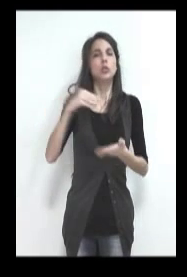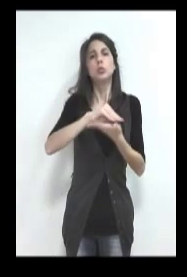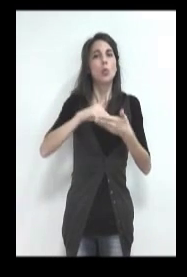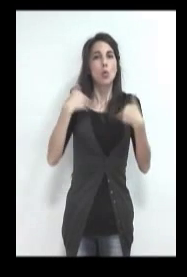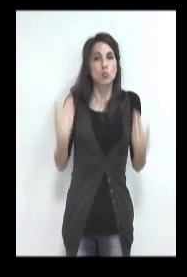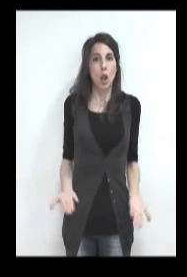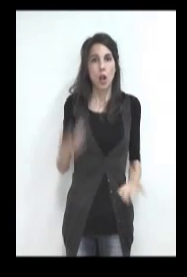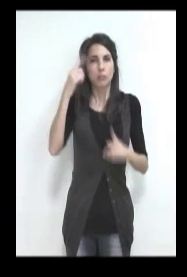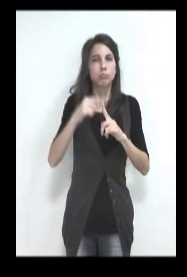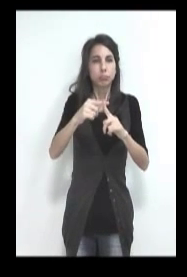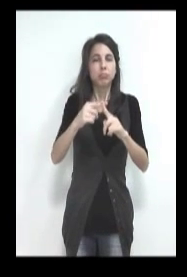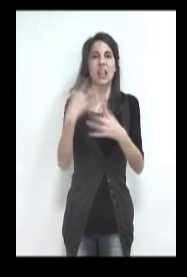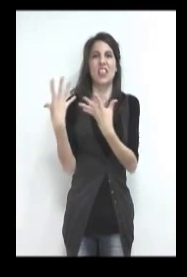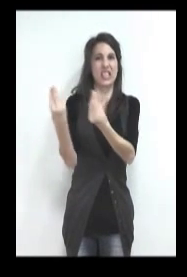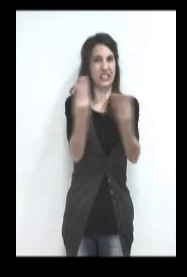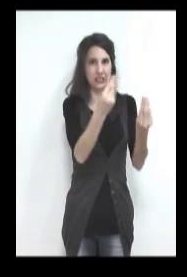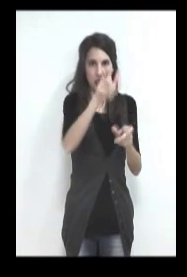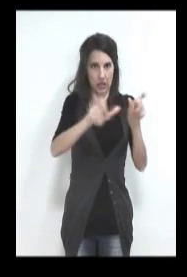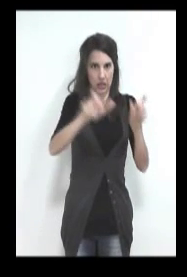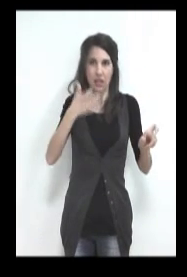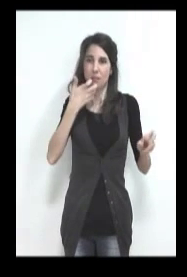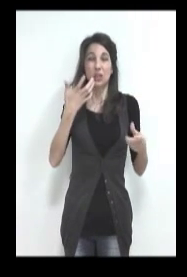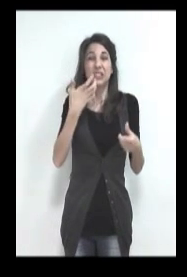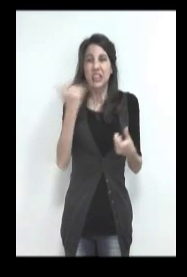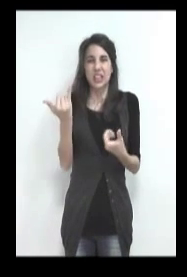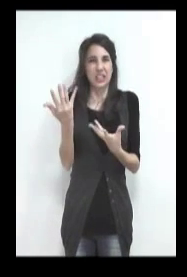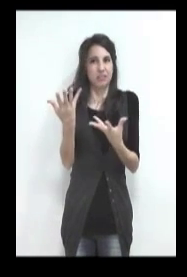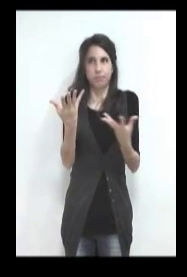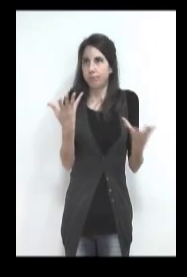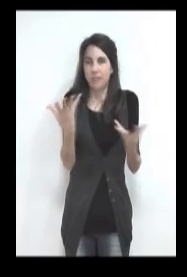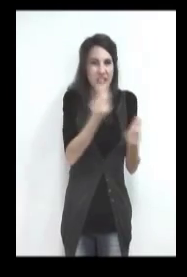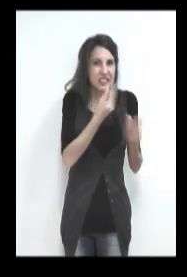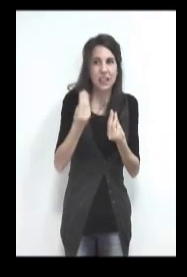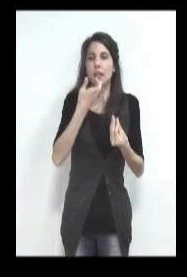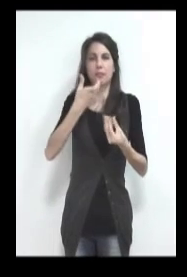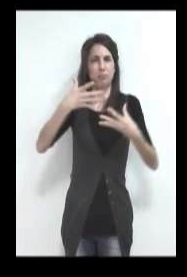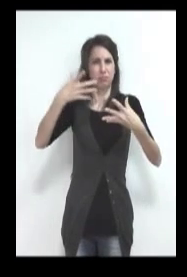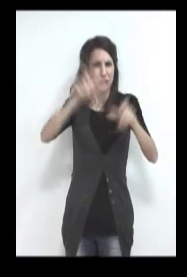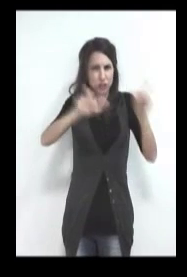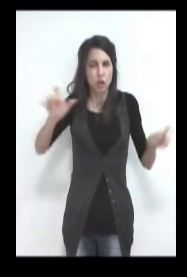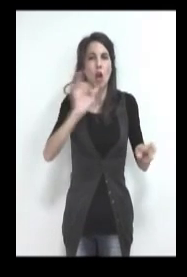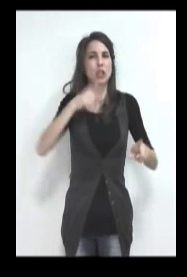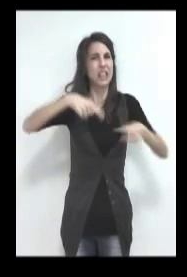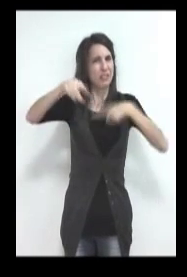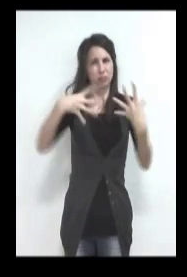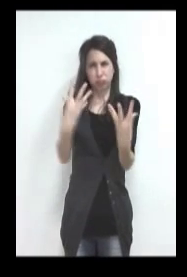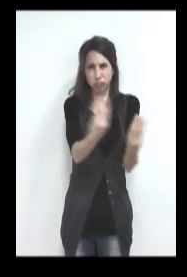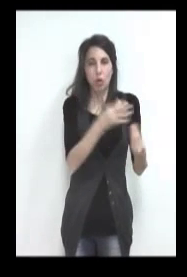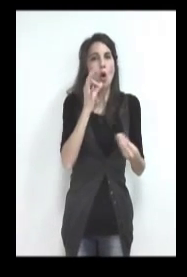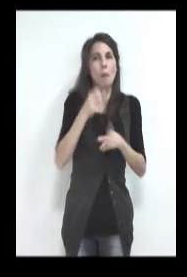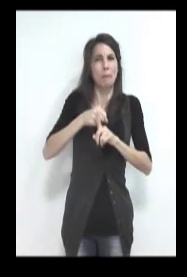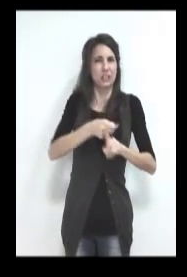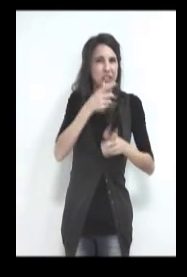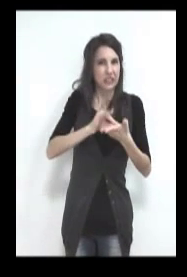solucionar el problema de la densidad. Cuando hay mucha densidad, ya sea de tráfico, de personas o mucha presión sobre un servicio y se queda